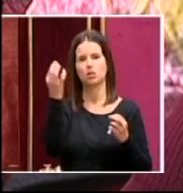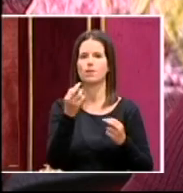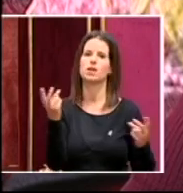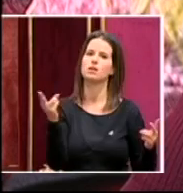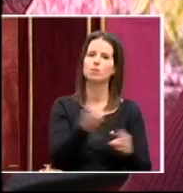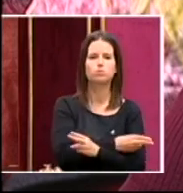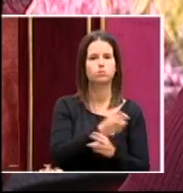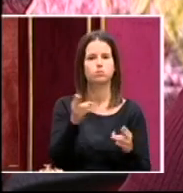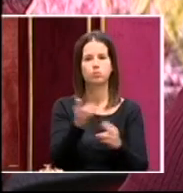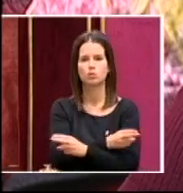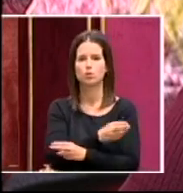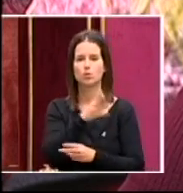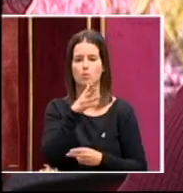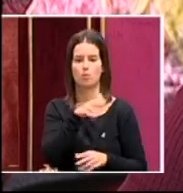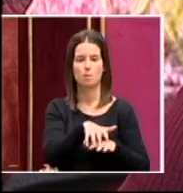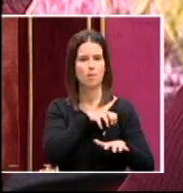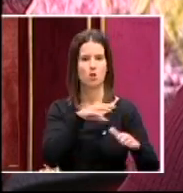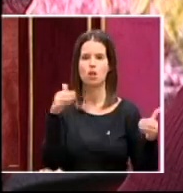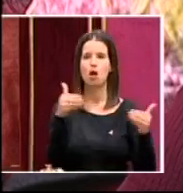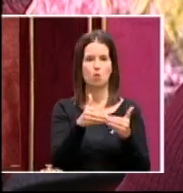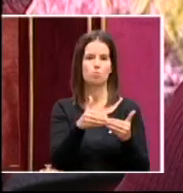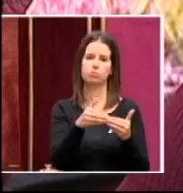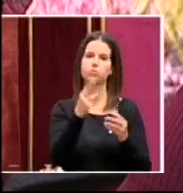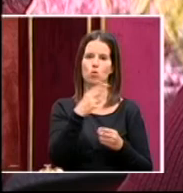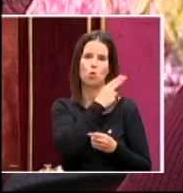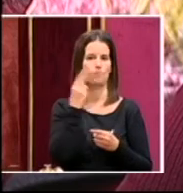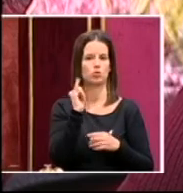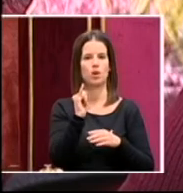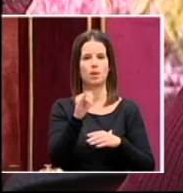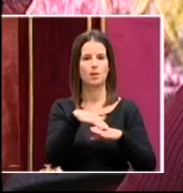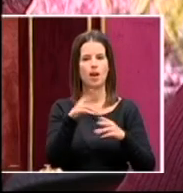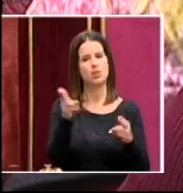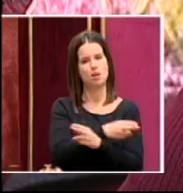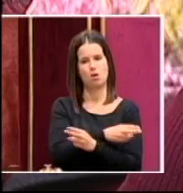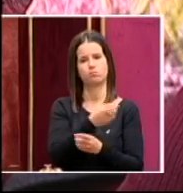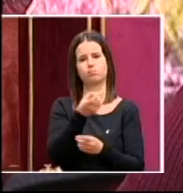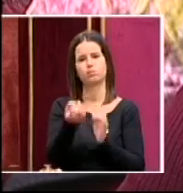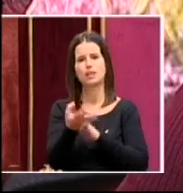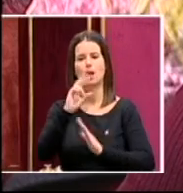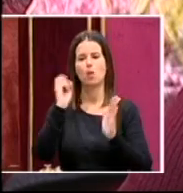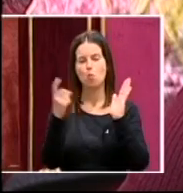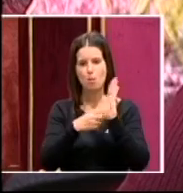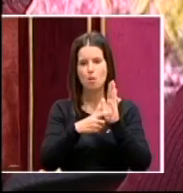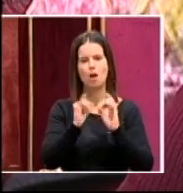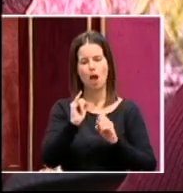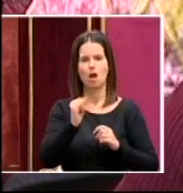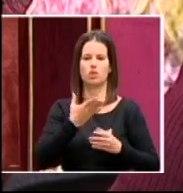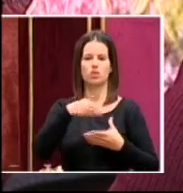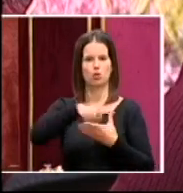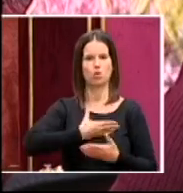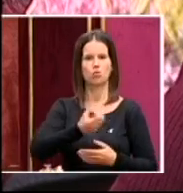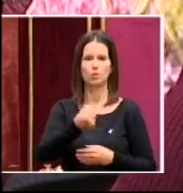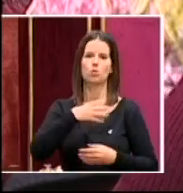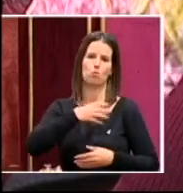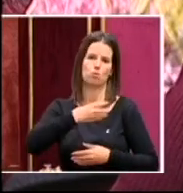la mayoría de los grupos se han comprometido a ello. Pero en el entretanto hay mucho que se puede hacer, y más desde los ayuntamientos. También